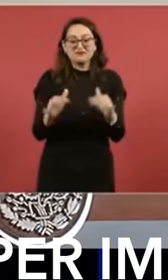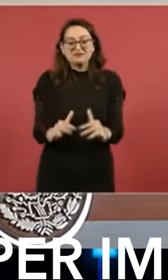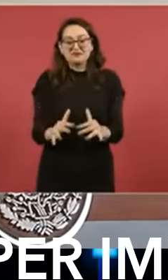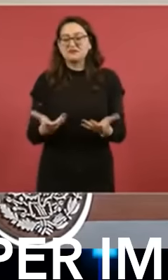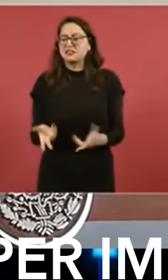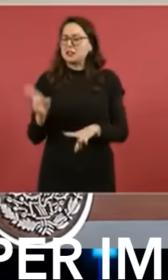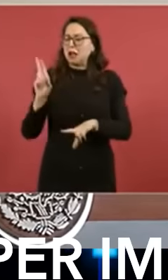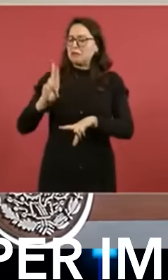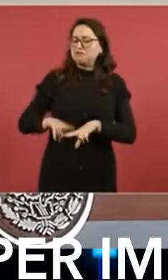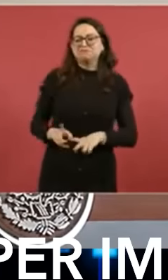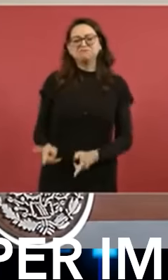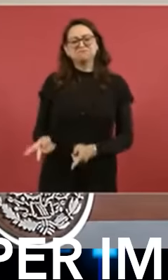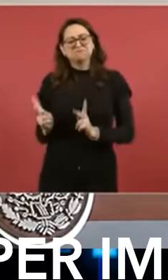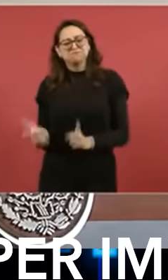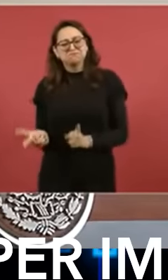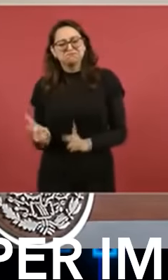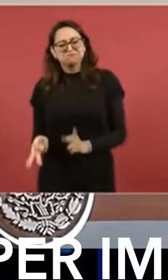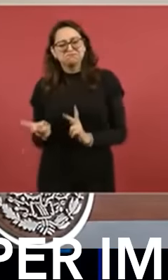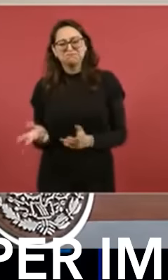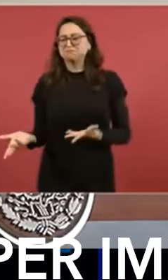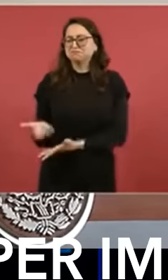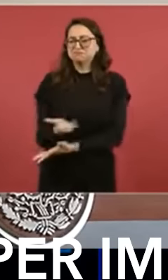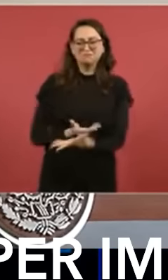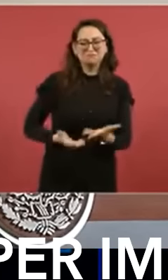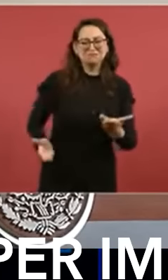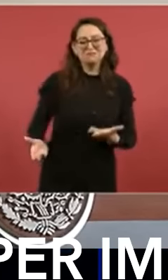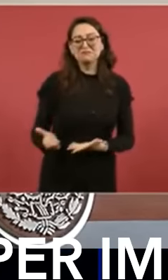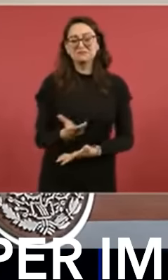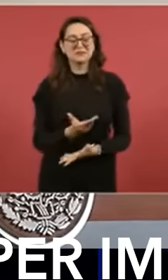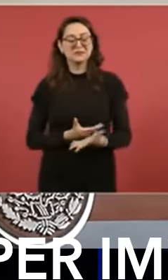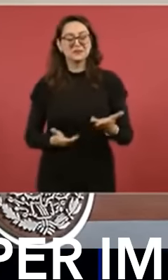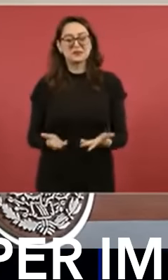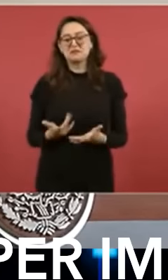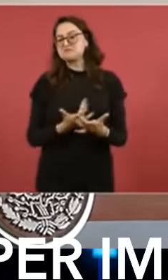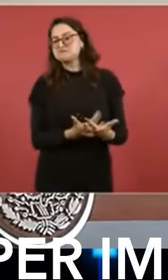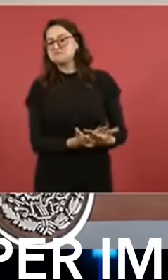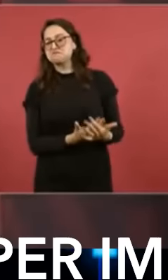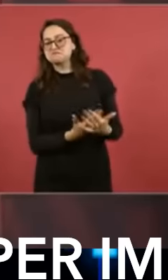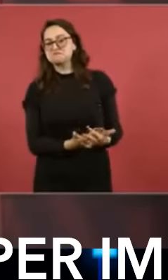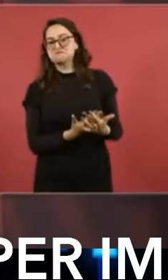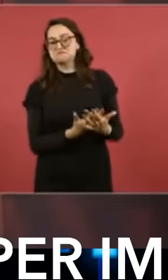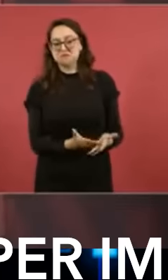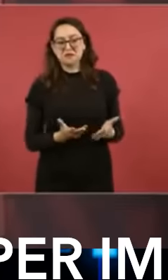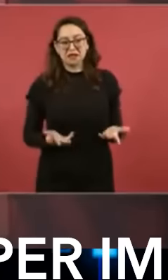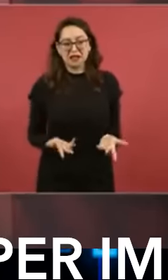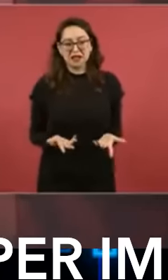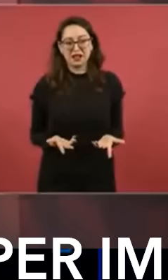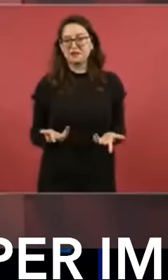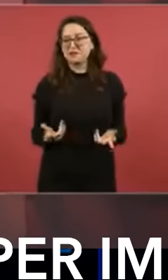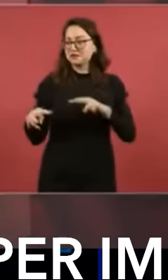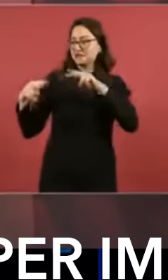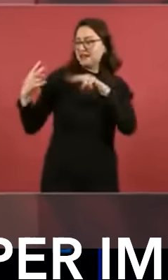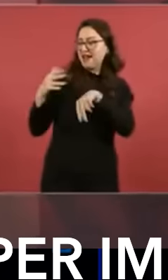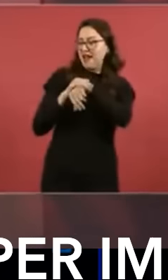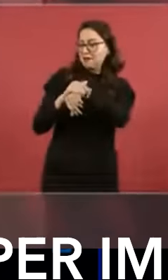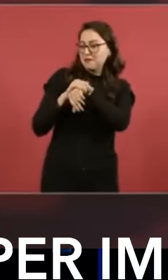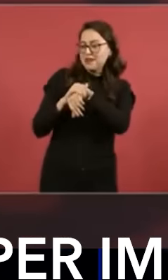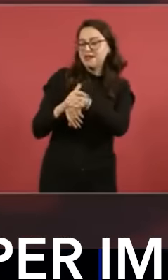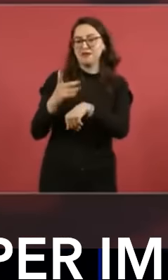conversar, platicar, intercambiar experiencia con otros, verse con los